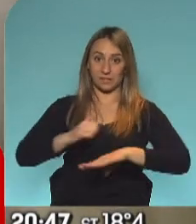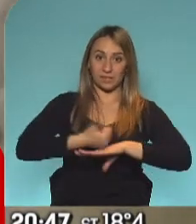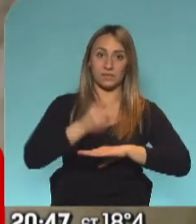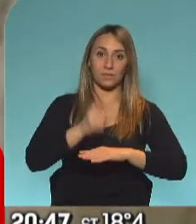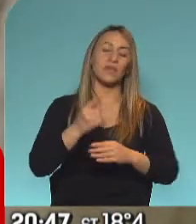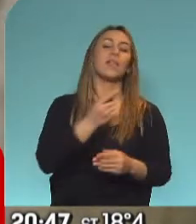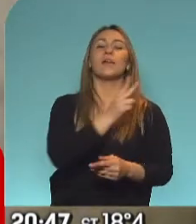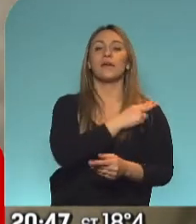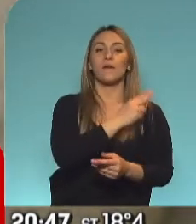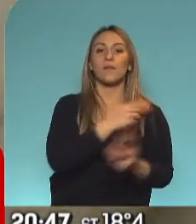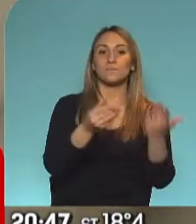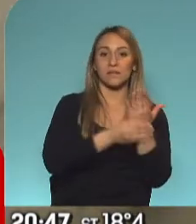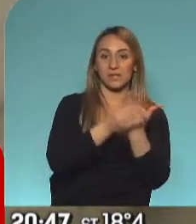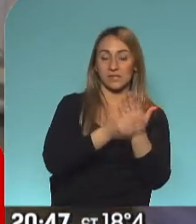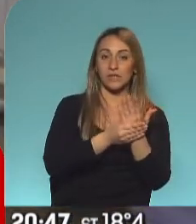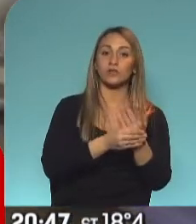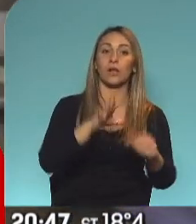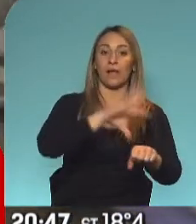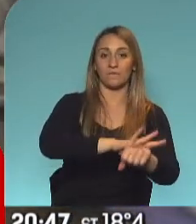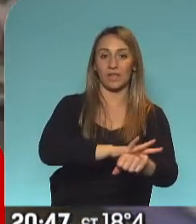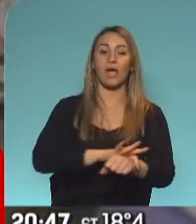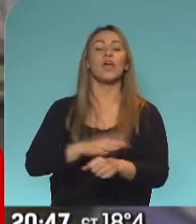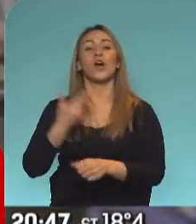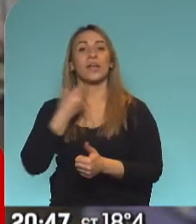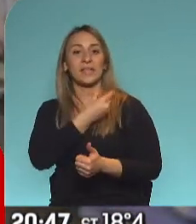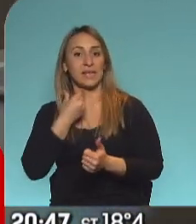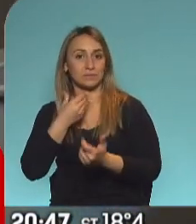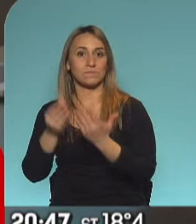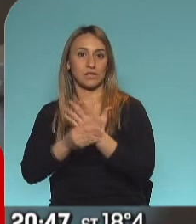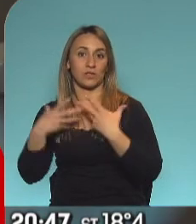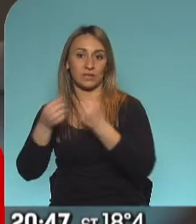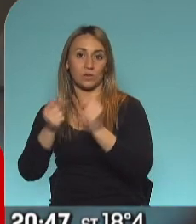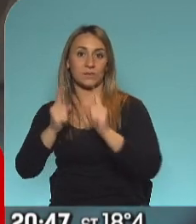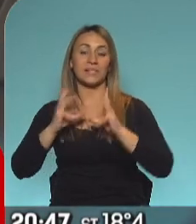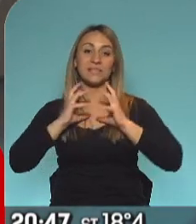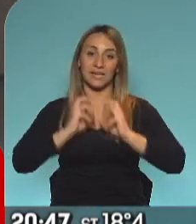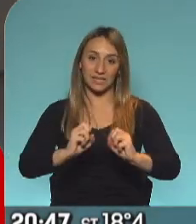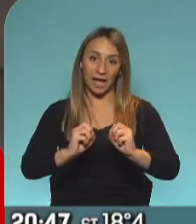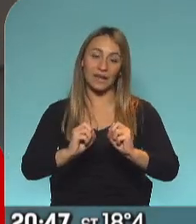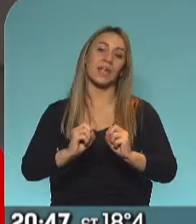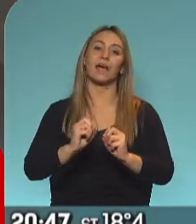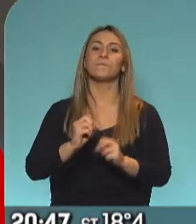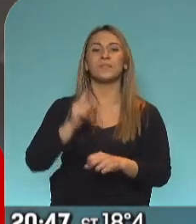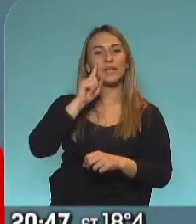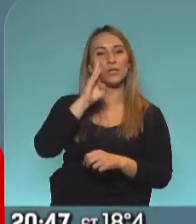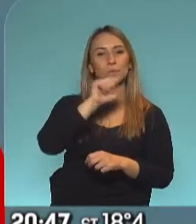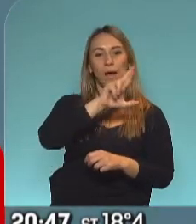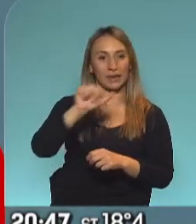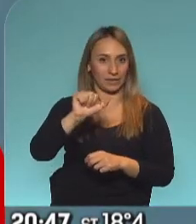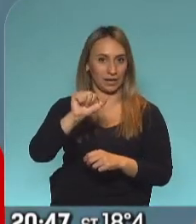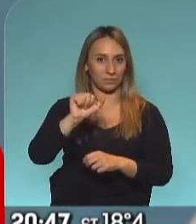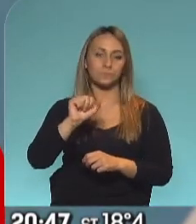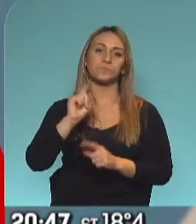jefe de gabinete santiago cafiero el ministro de salud ginés gonzález garcía y la secretaria de legal y técnica de la presidencia a vilma ibarra y también